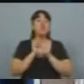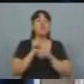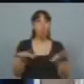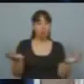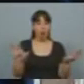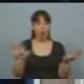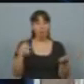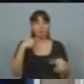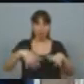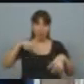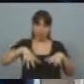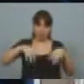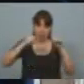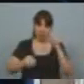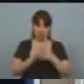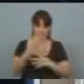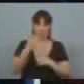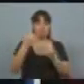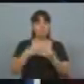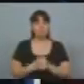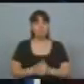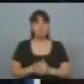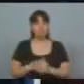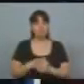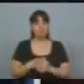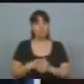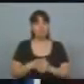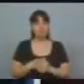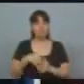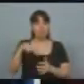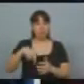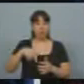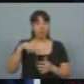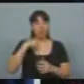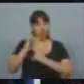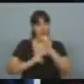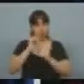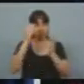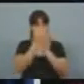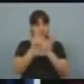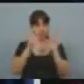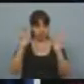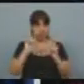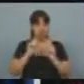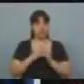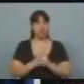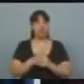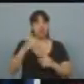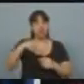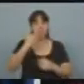como para arrancar la jornada chimentera pum para arriba. Vamos a estar hablando de todo, después hay información con respecto al hijo de un